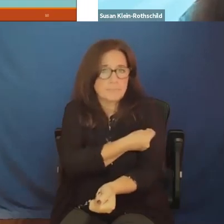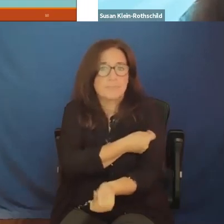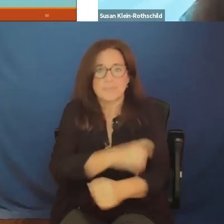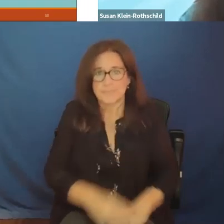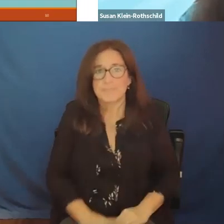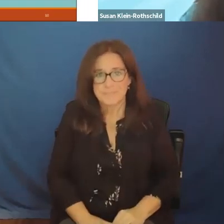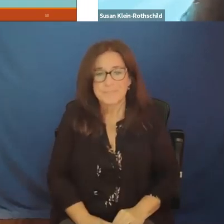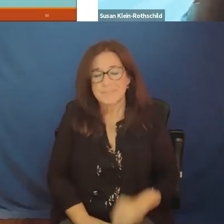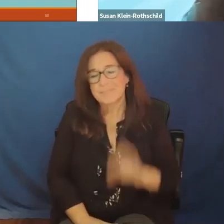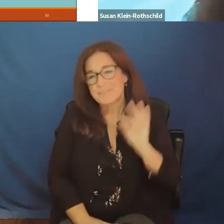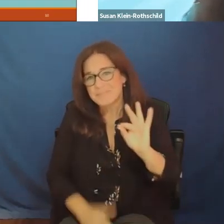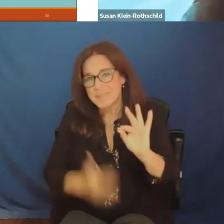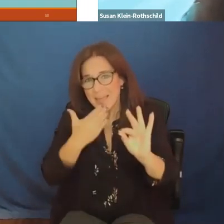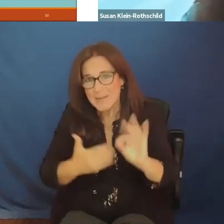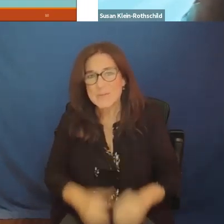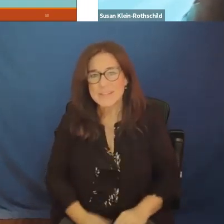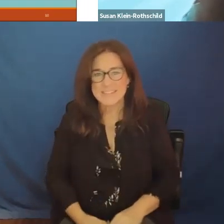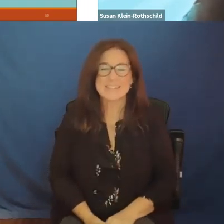gracias